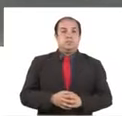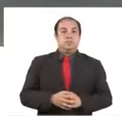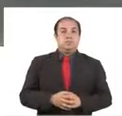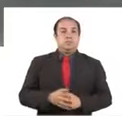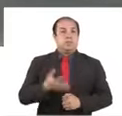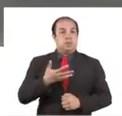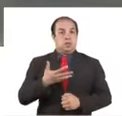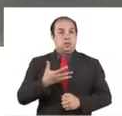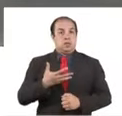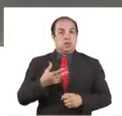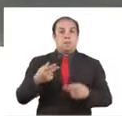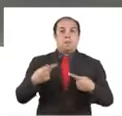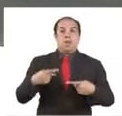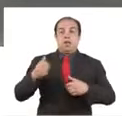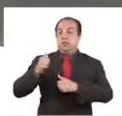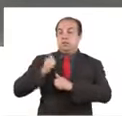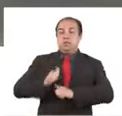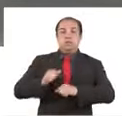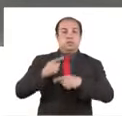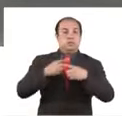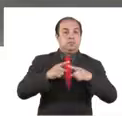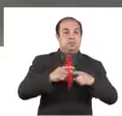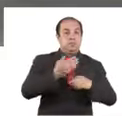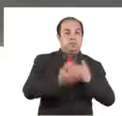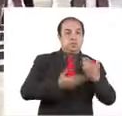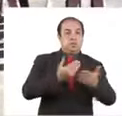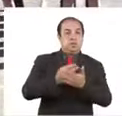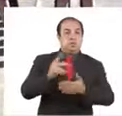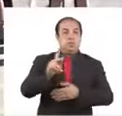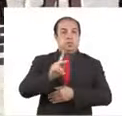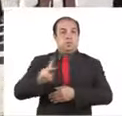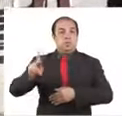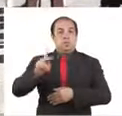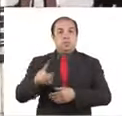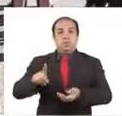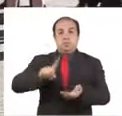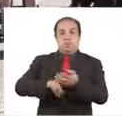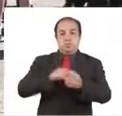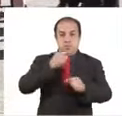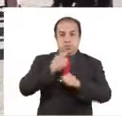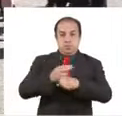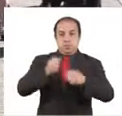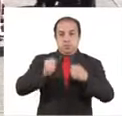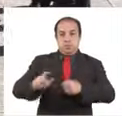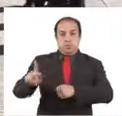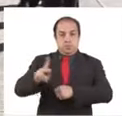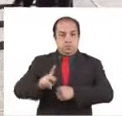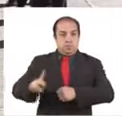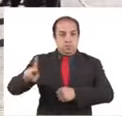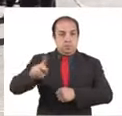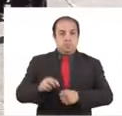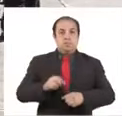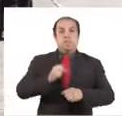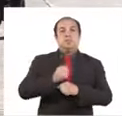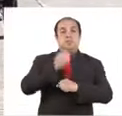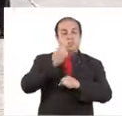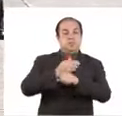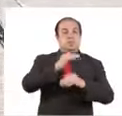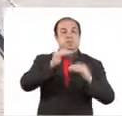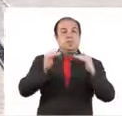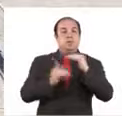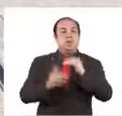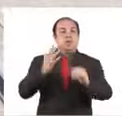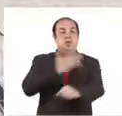a las y los funcionarios y servidores públicos de la Secretaría de Seguridad Ciudadana, subsecretarios, coordinadores